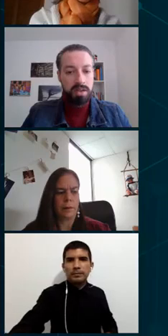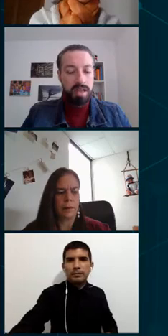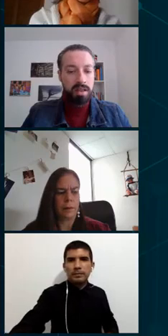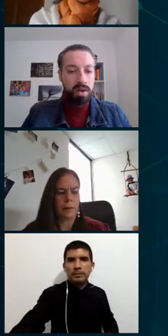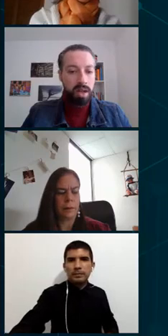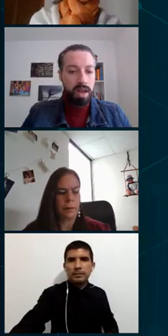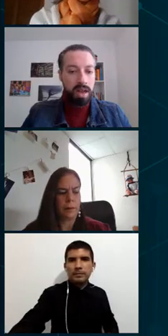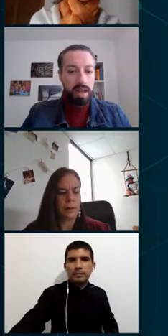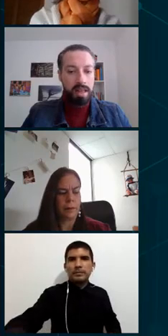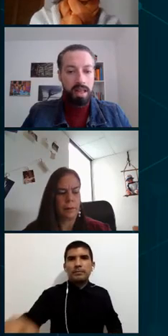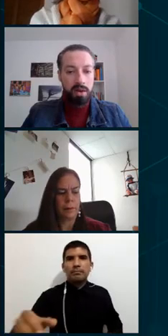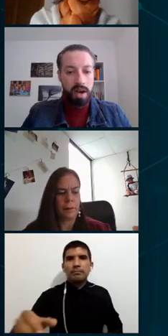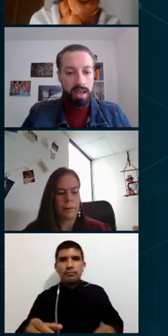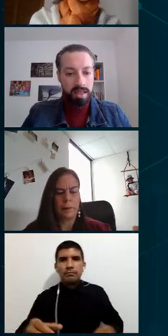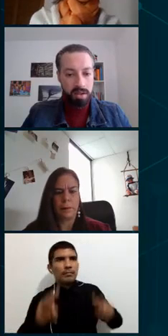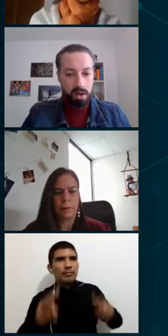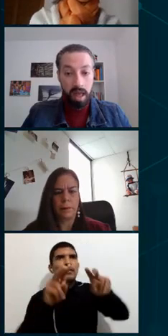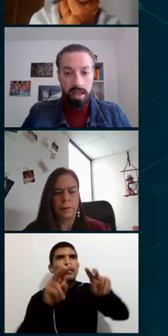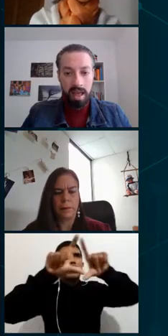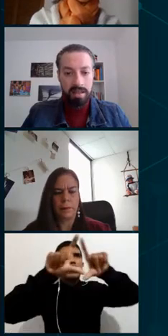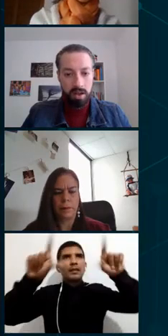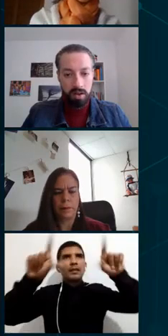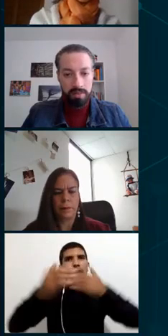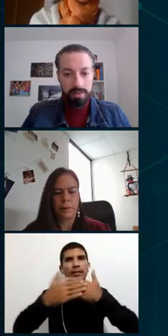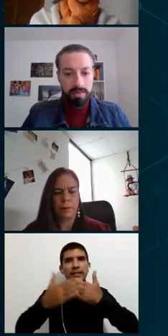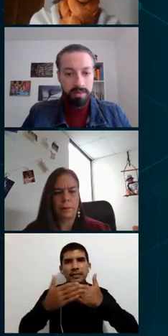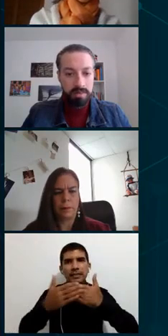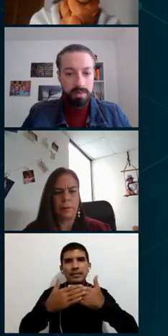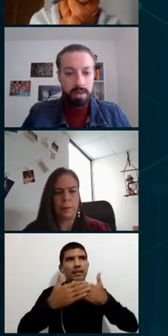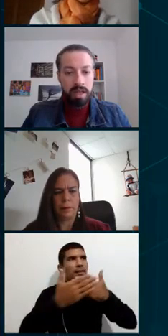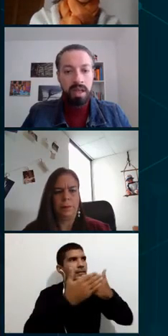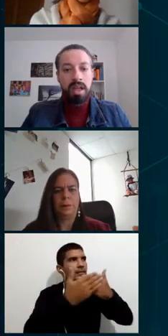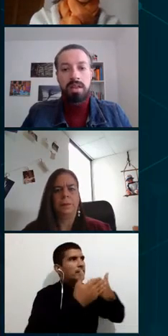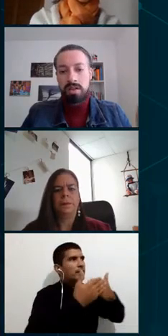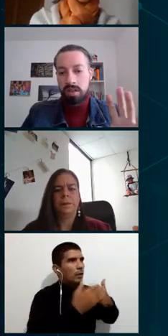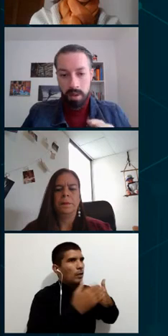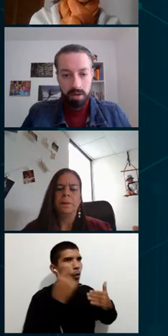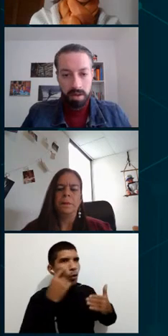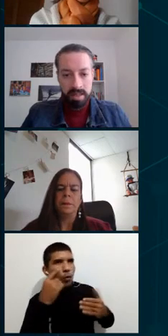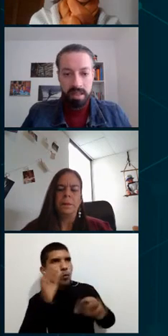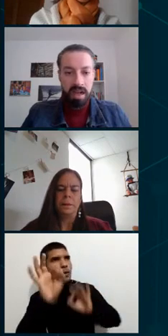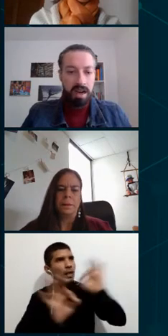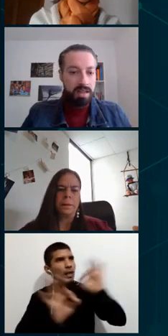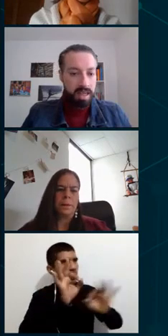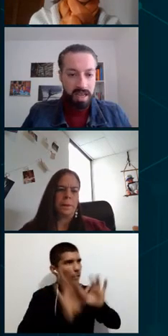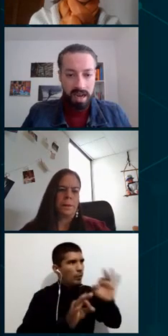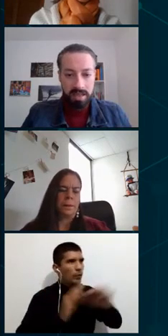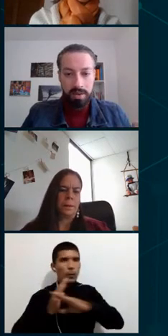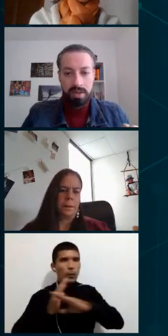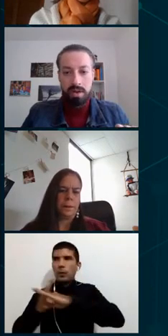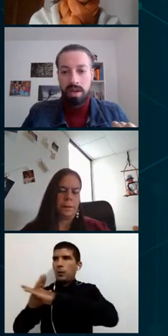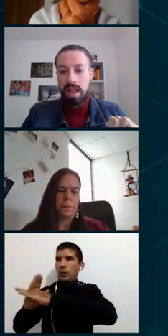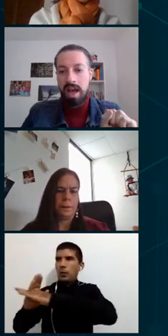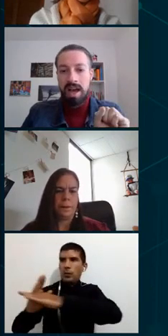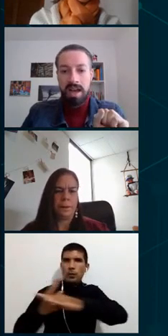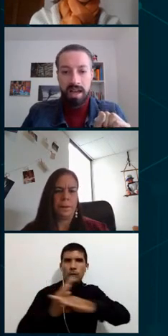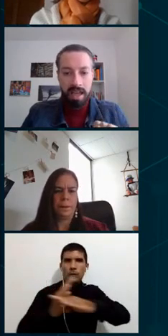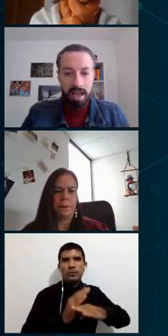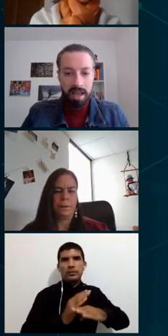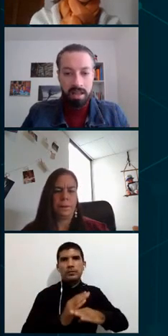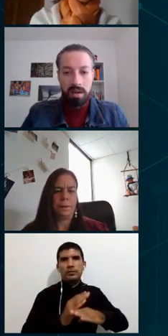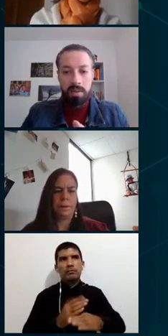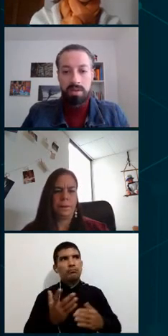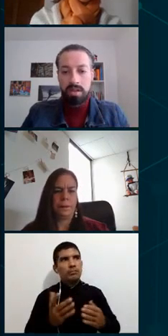los hallazgos dentro del ejercicio de ideación. Entonces podemos representar señales de